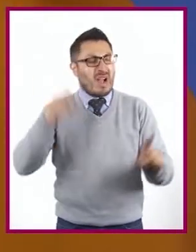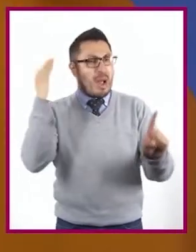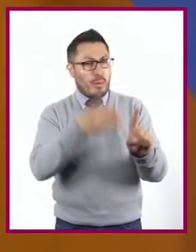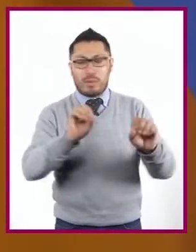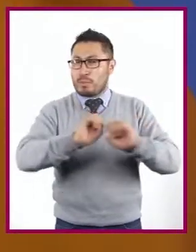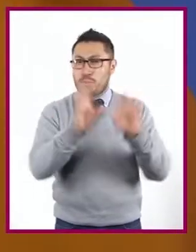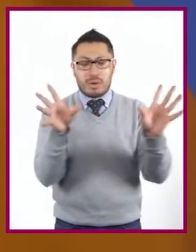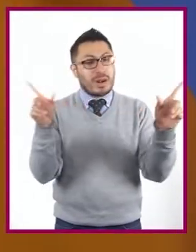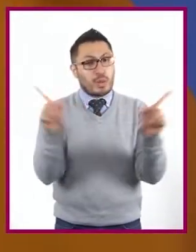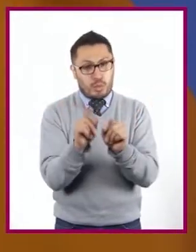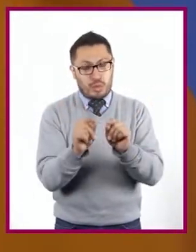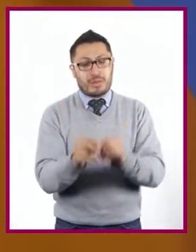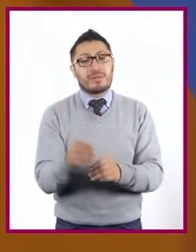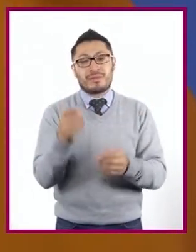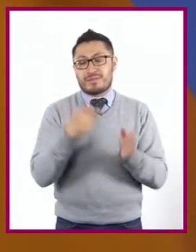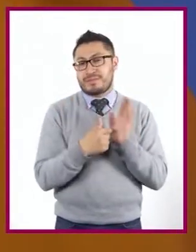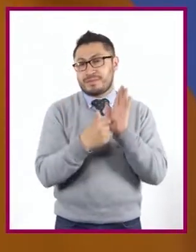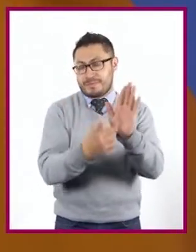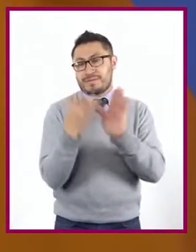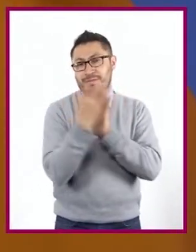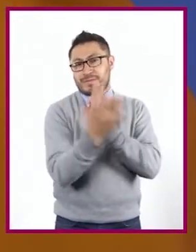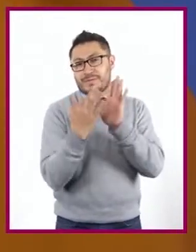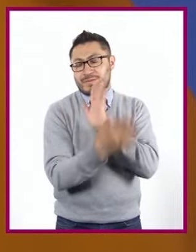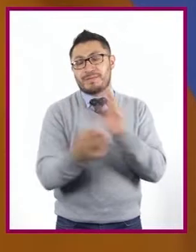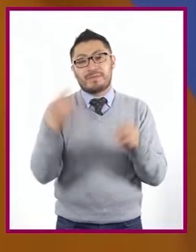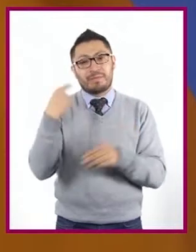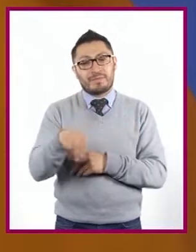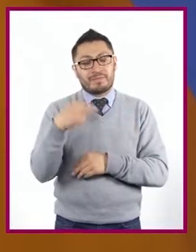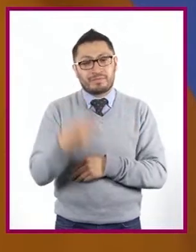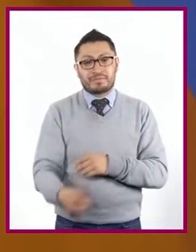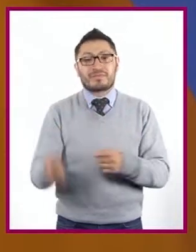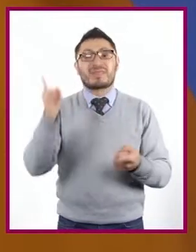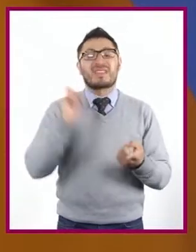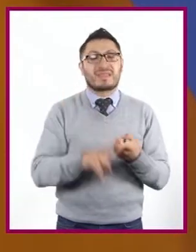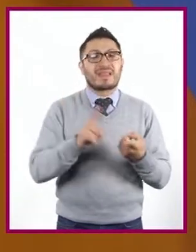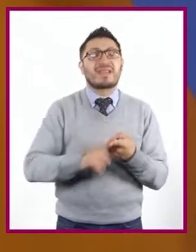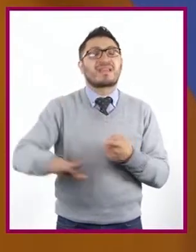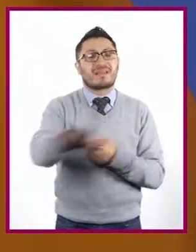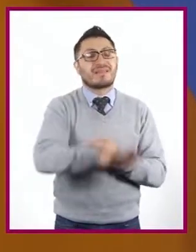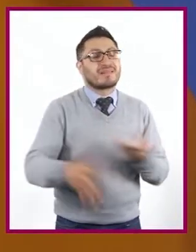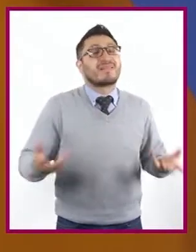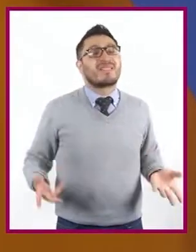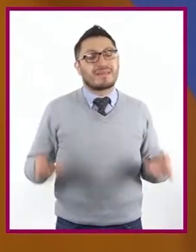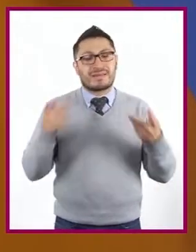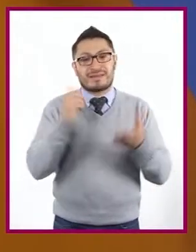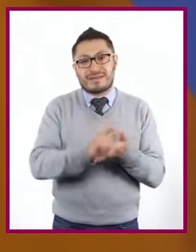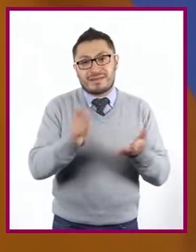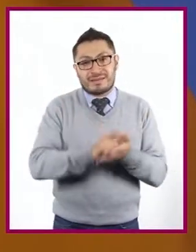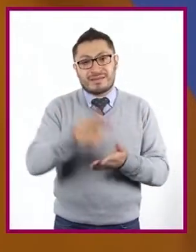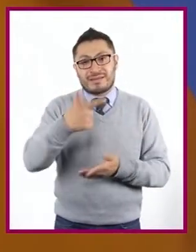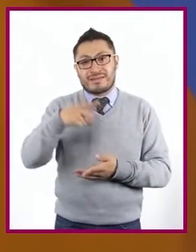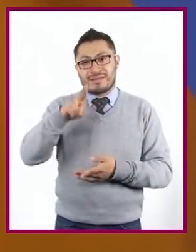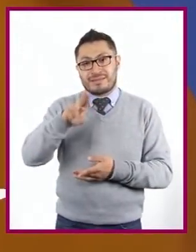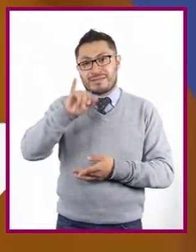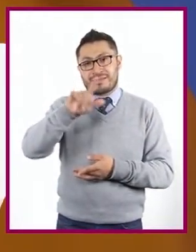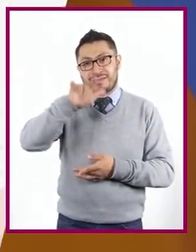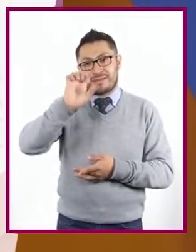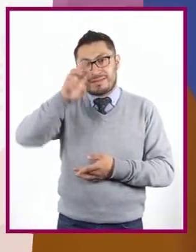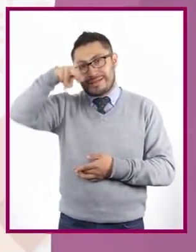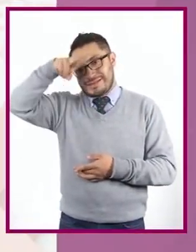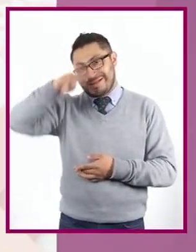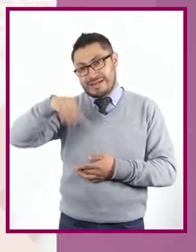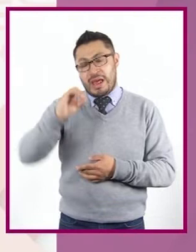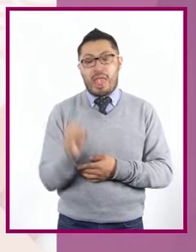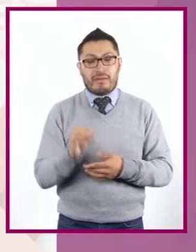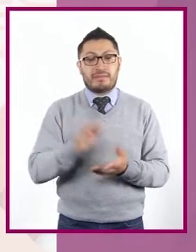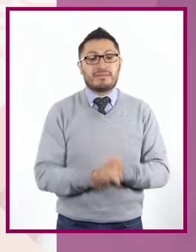Acompáñenme en la lectura de la siguiente nota titulada ¿De quién es el espacio?, escrita por Guillermo Cárdenas Guzmán.